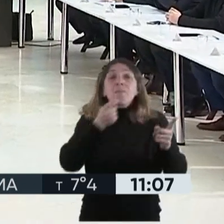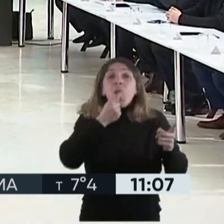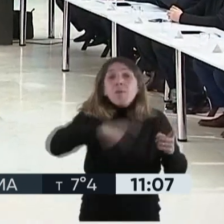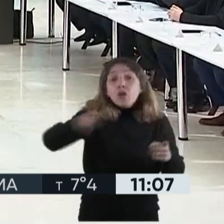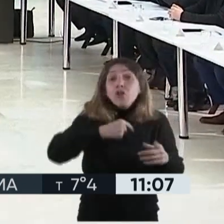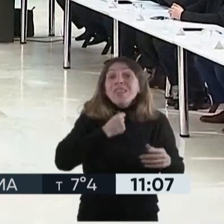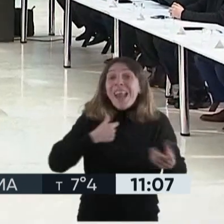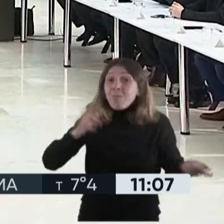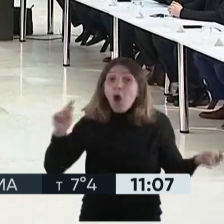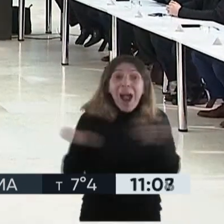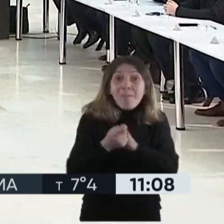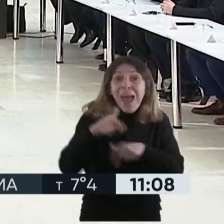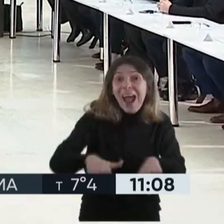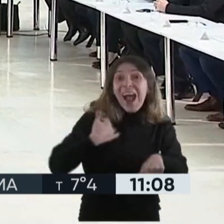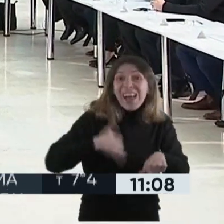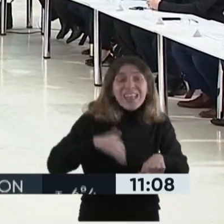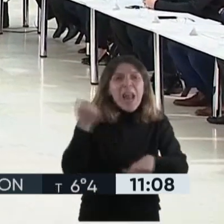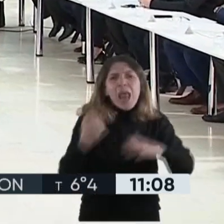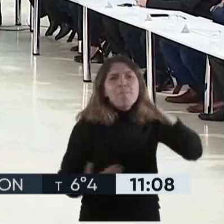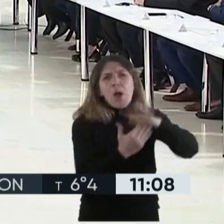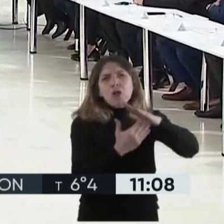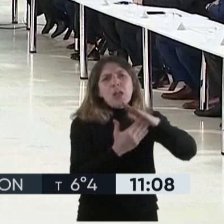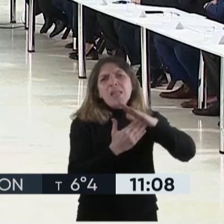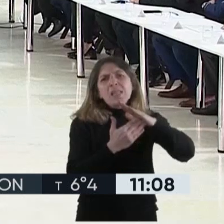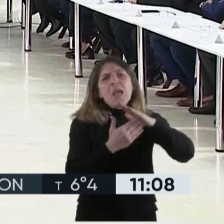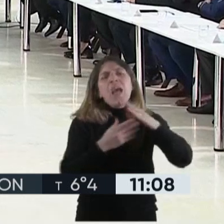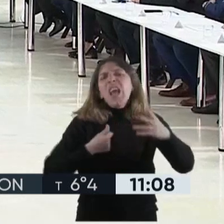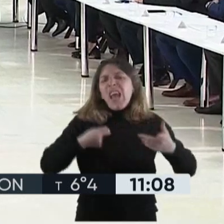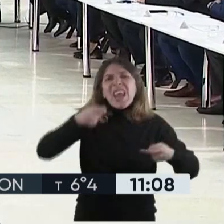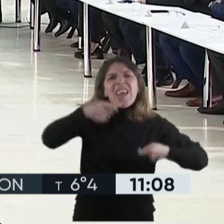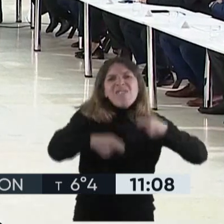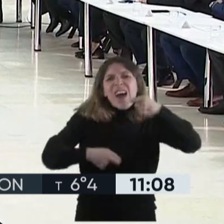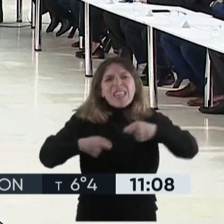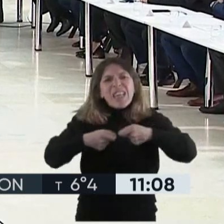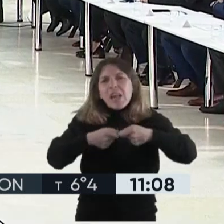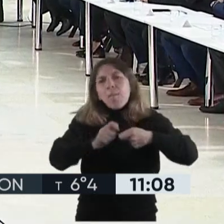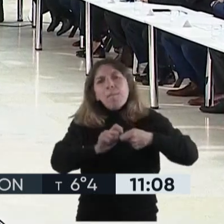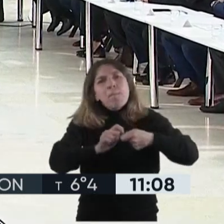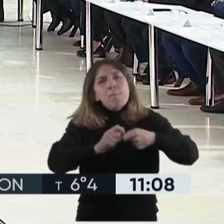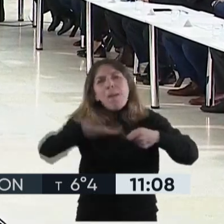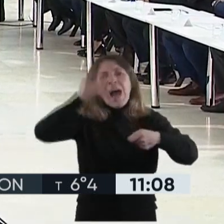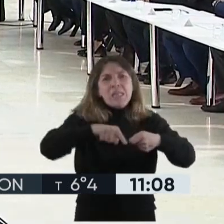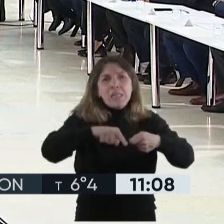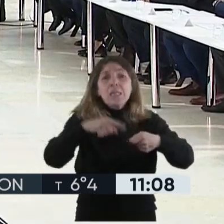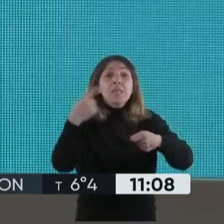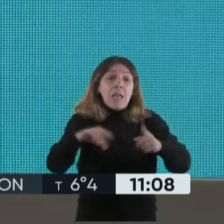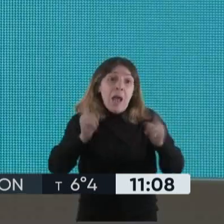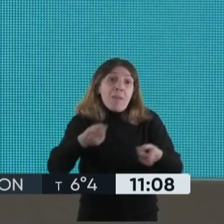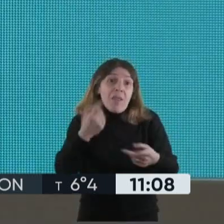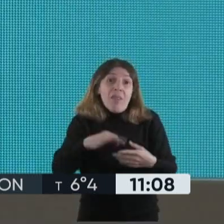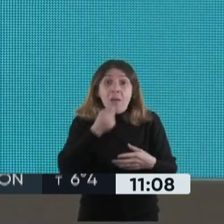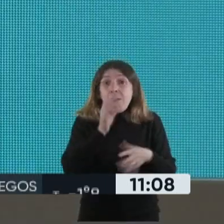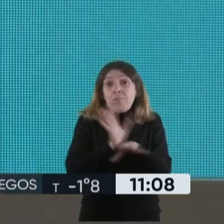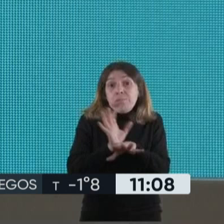realmente transformacional en la Argentina, es fundamental poder escalar la inversión. Para escalar la inversión necesitamos complementar el capital doméstico